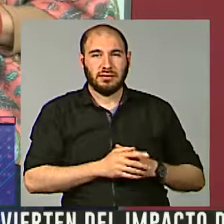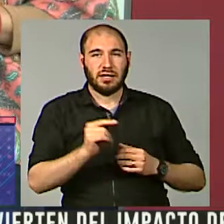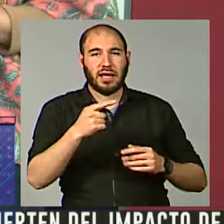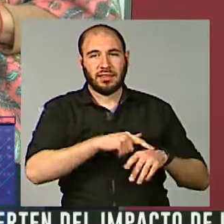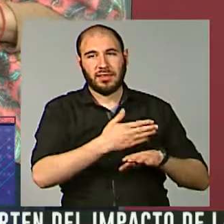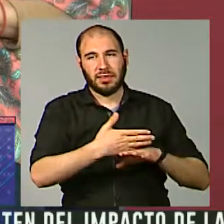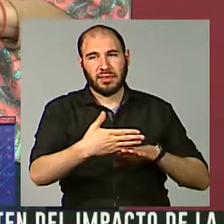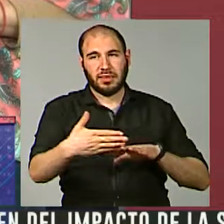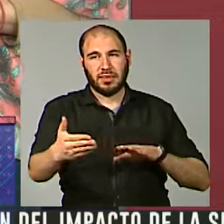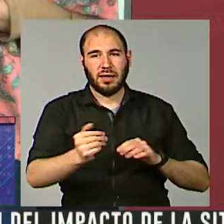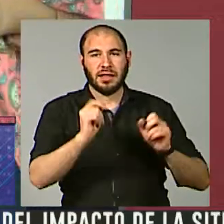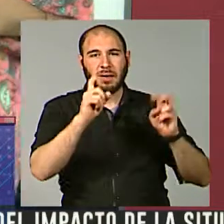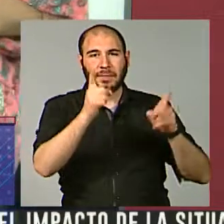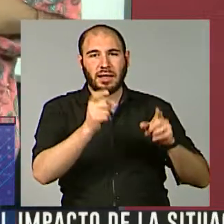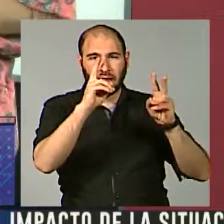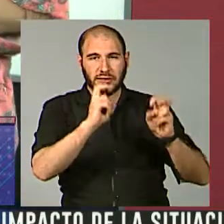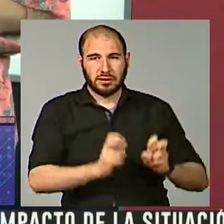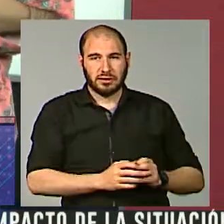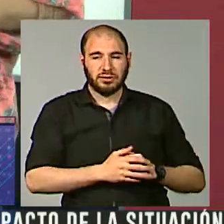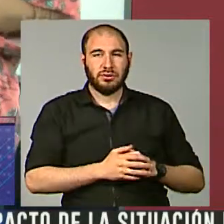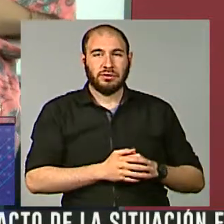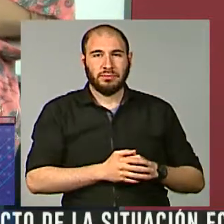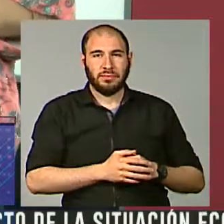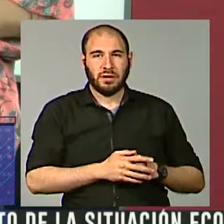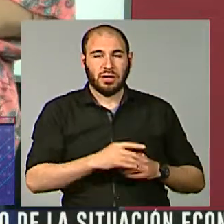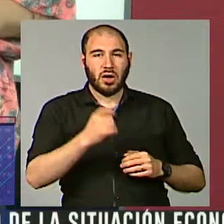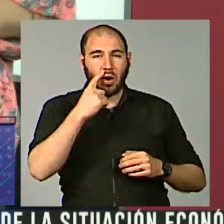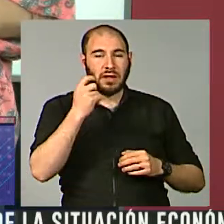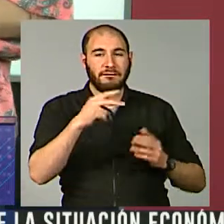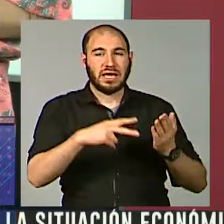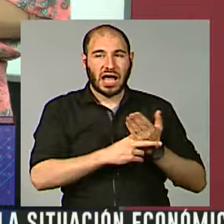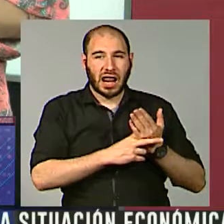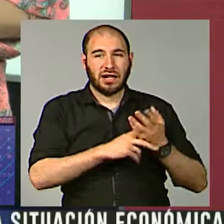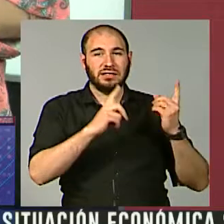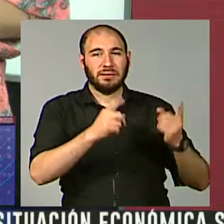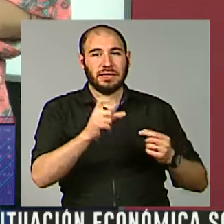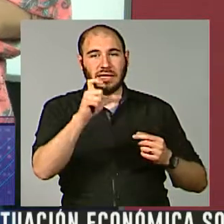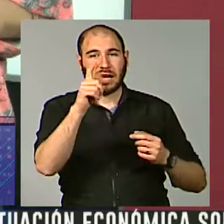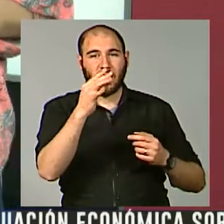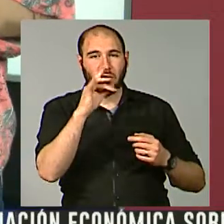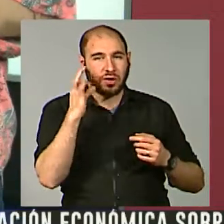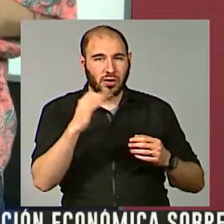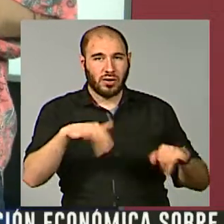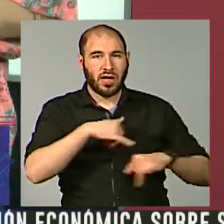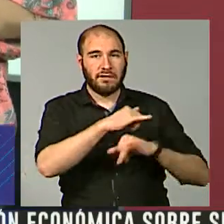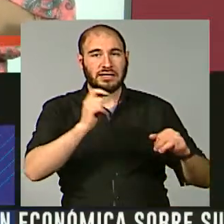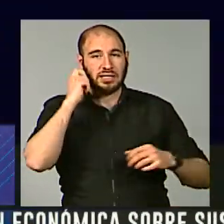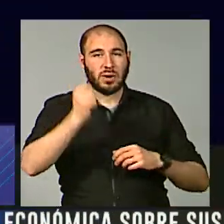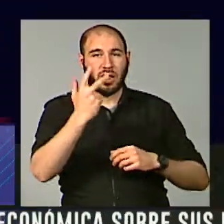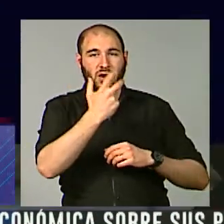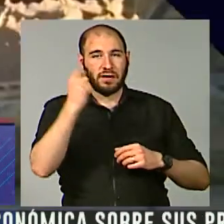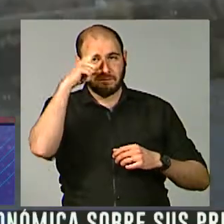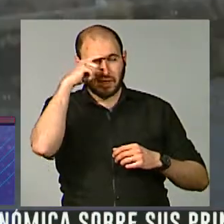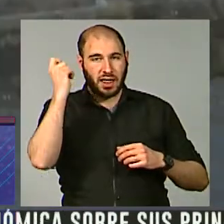correr de los días y las investigaciones encabezadas por Estornelli, el fiscal, y como así también Claudio Bonadío, se dio a conocer que el Tribunal Oral